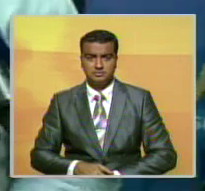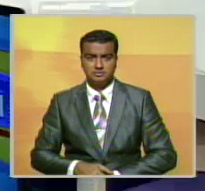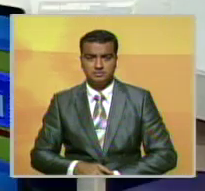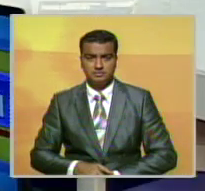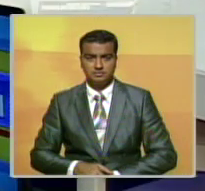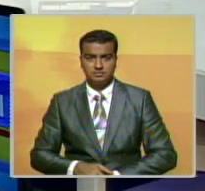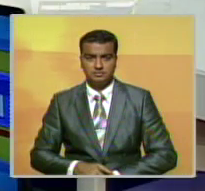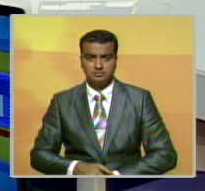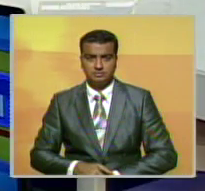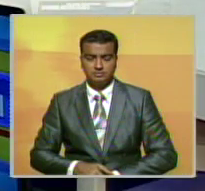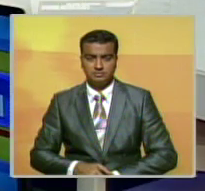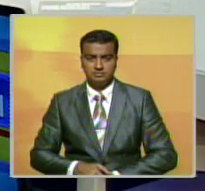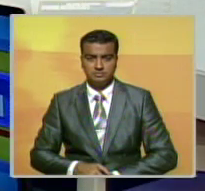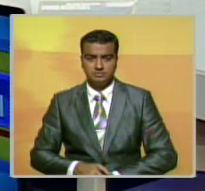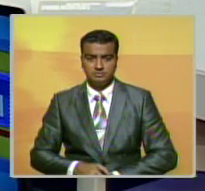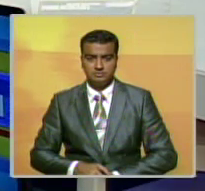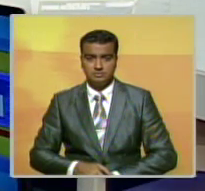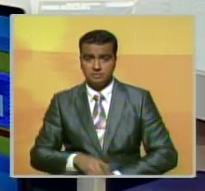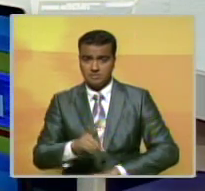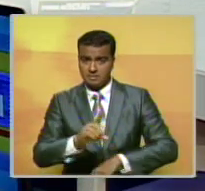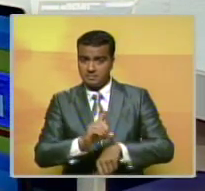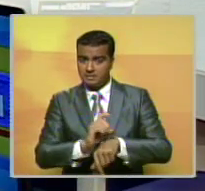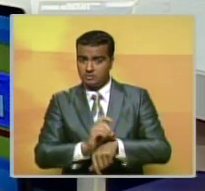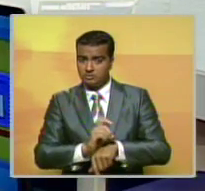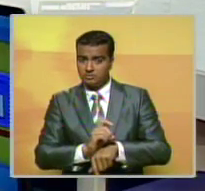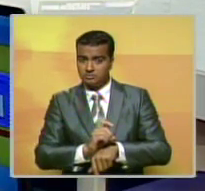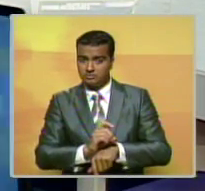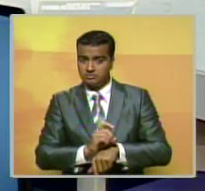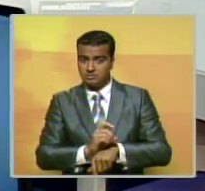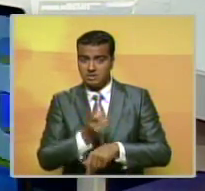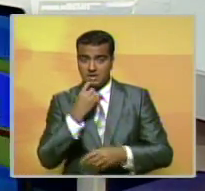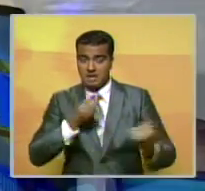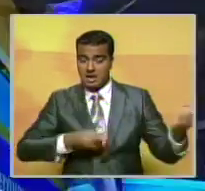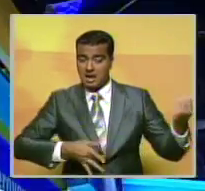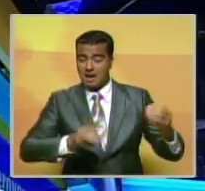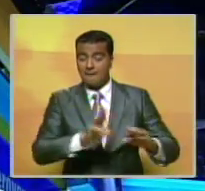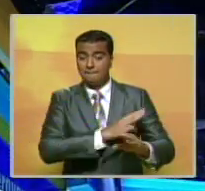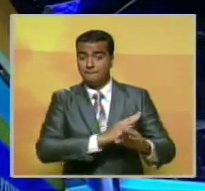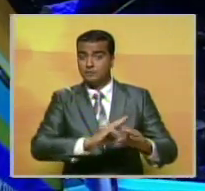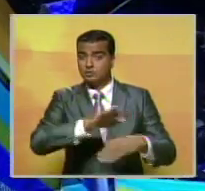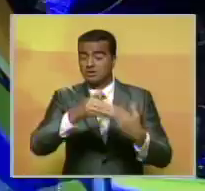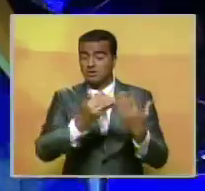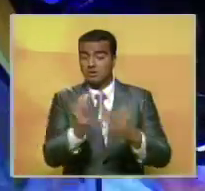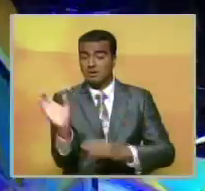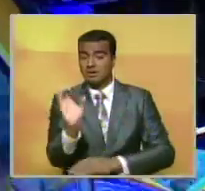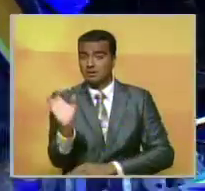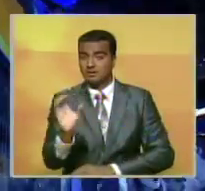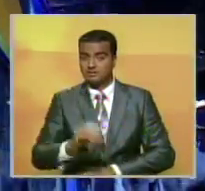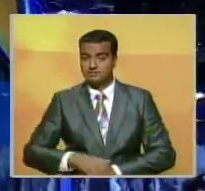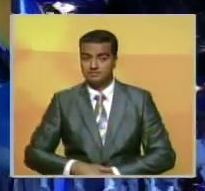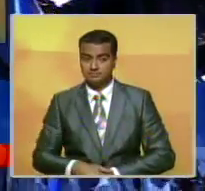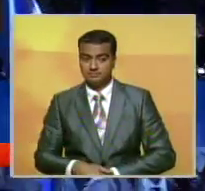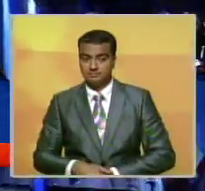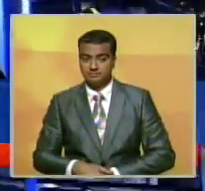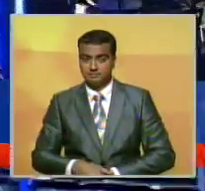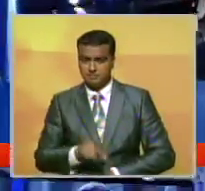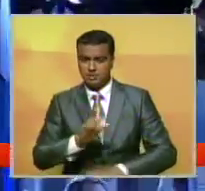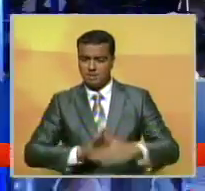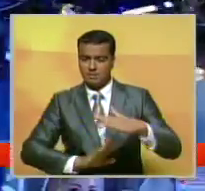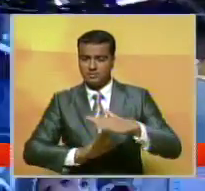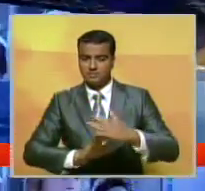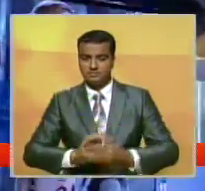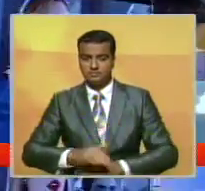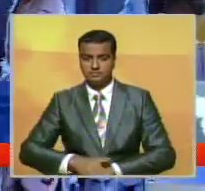manifestaciones. Amigos, en minutos, la bachata invadirá la capital. En pocos minutos les